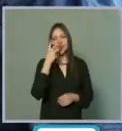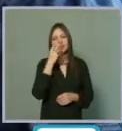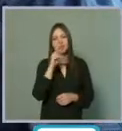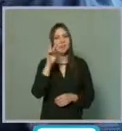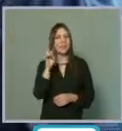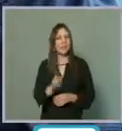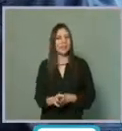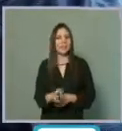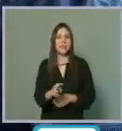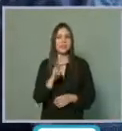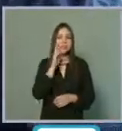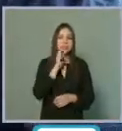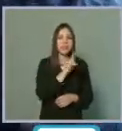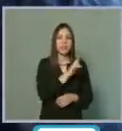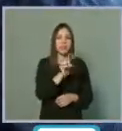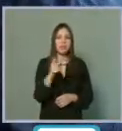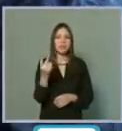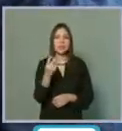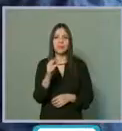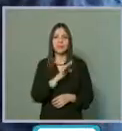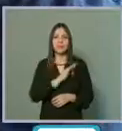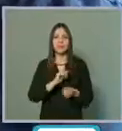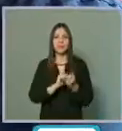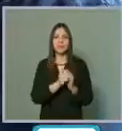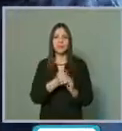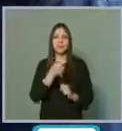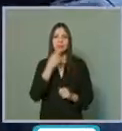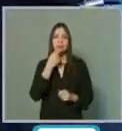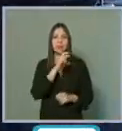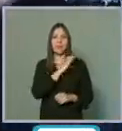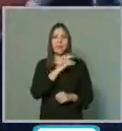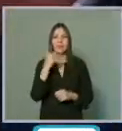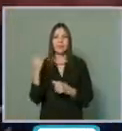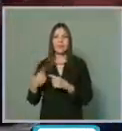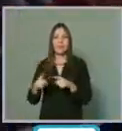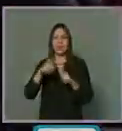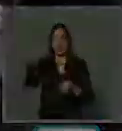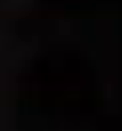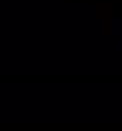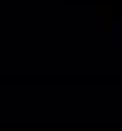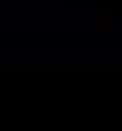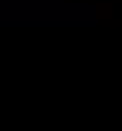bonito es ver cómo se pueden querer de diferentes culturas. Gracias.